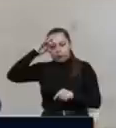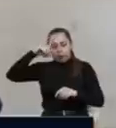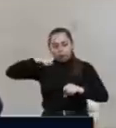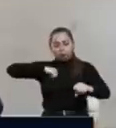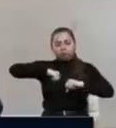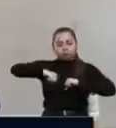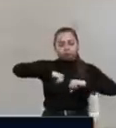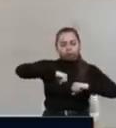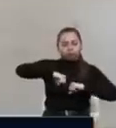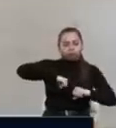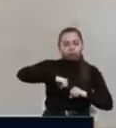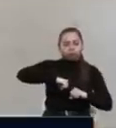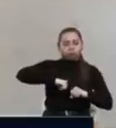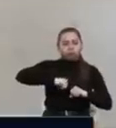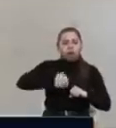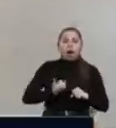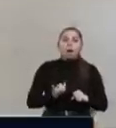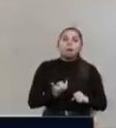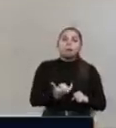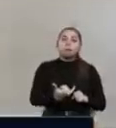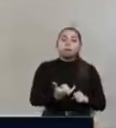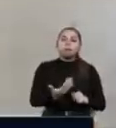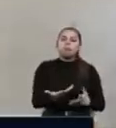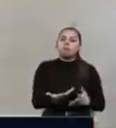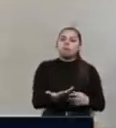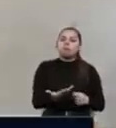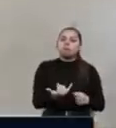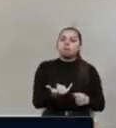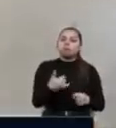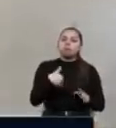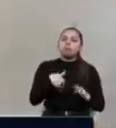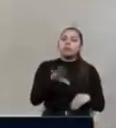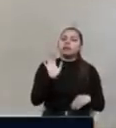de encontrar más de